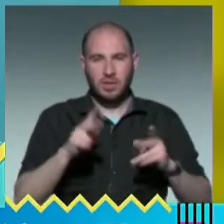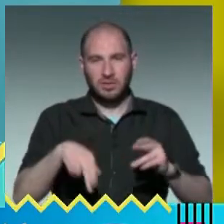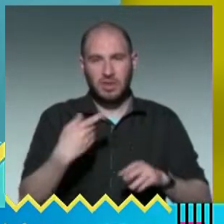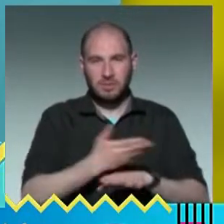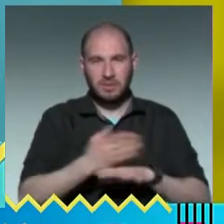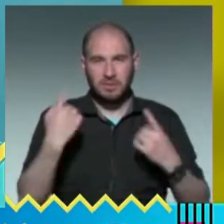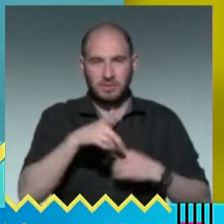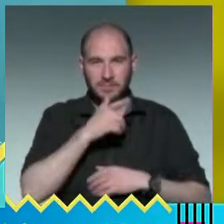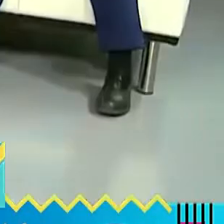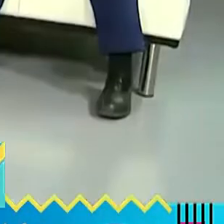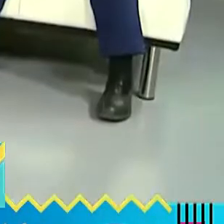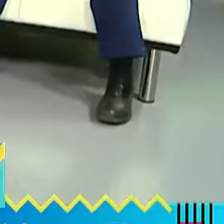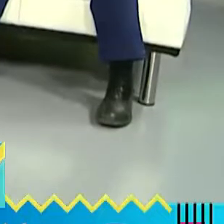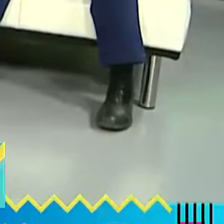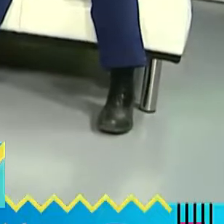corte y enseguida continuamos con más.